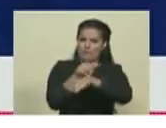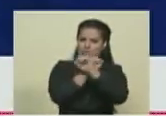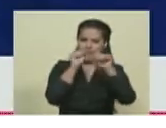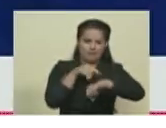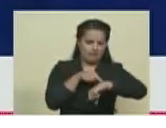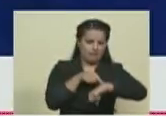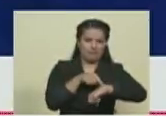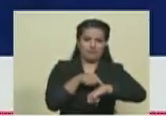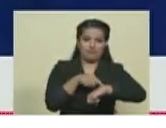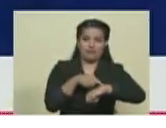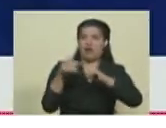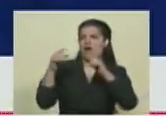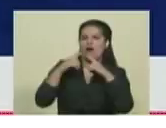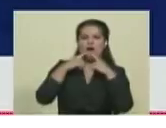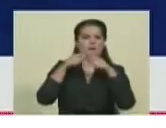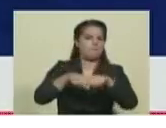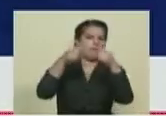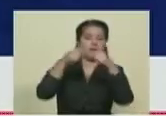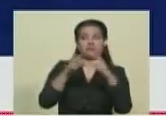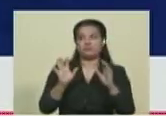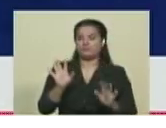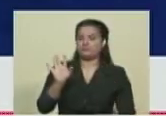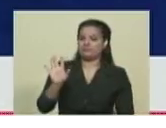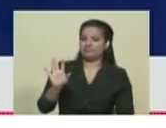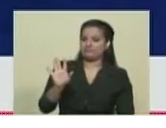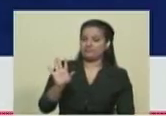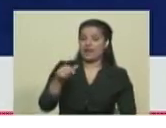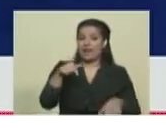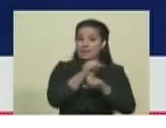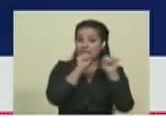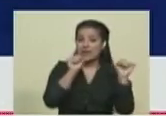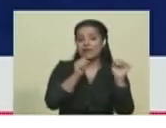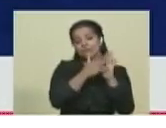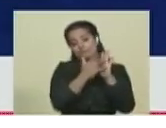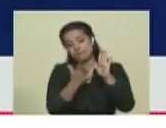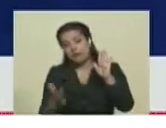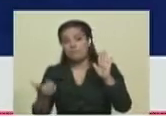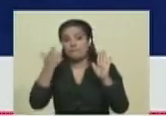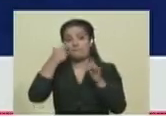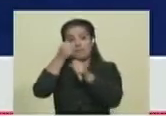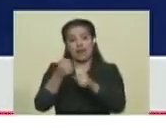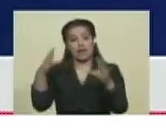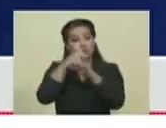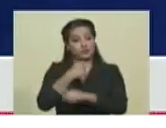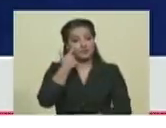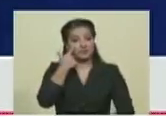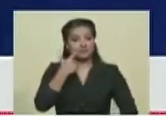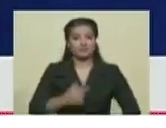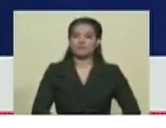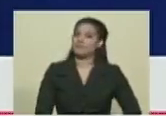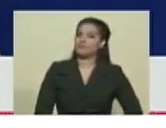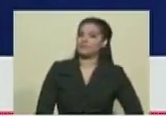habla mucho de lo que probablemente vaya a pasar el día de hoy. Muchísimas gracias.